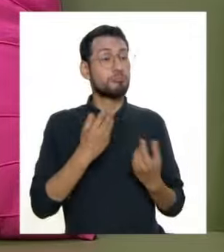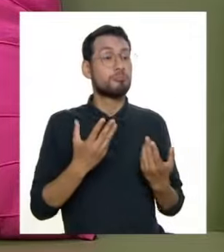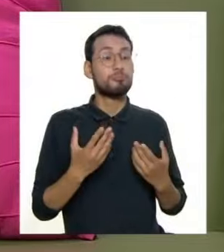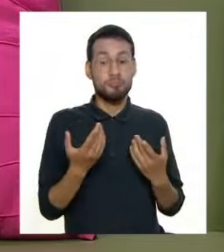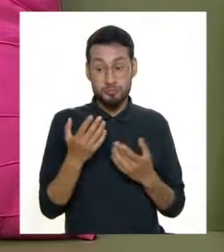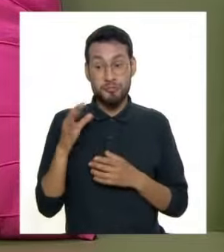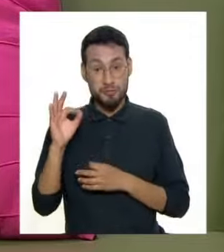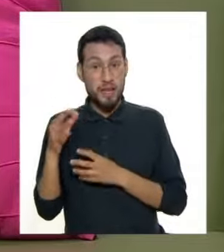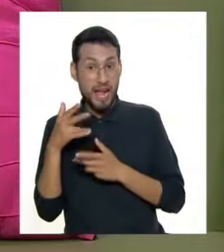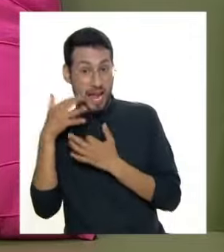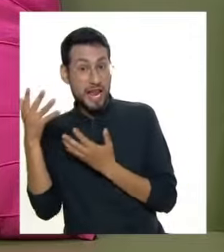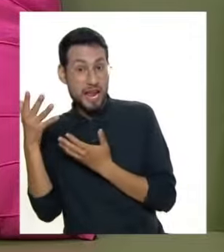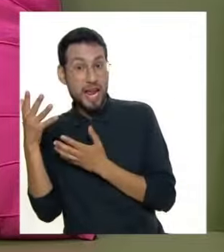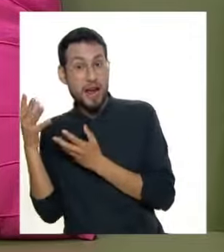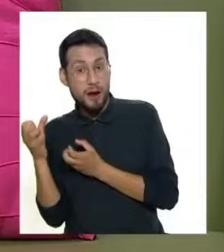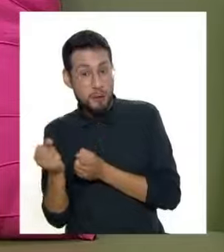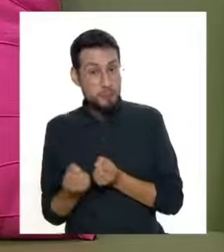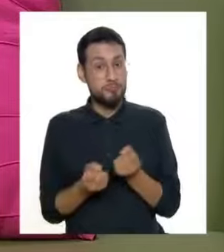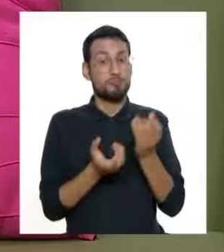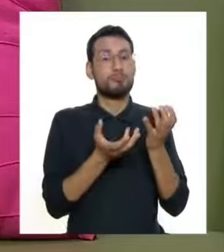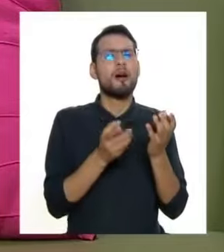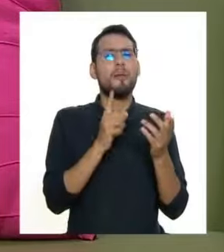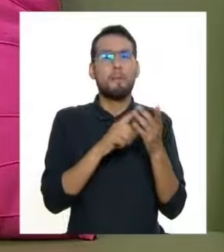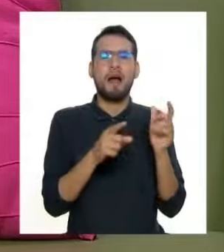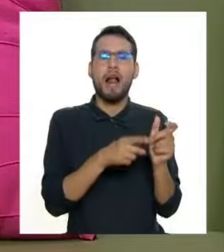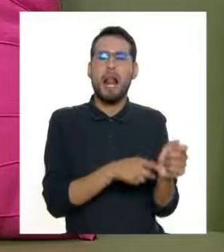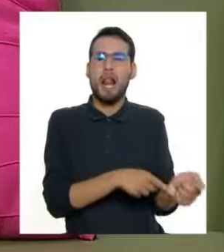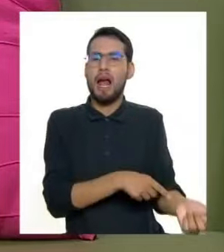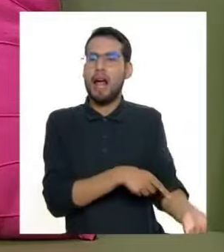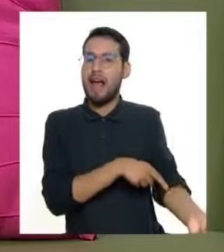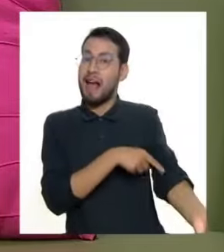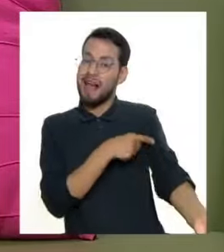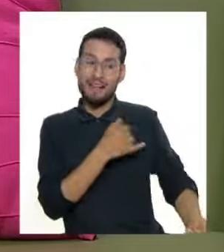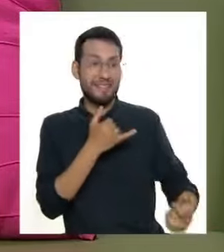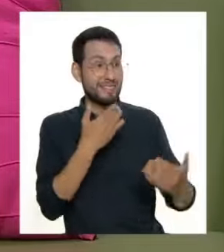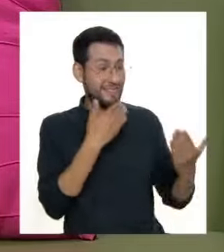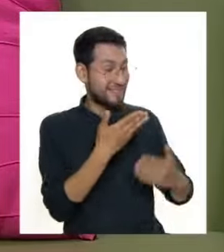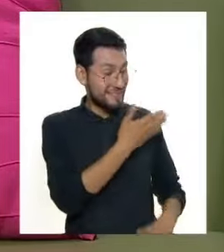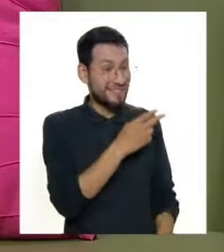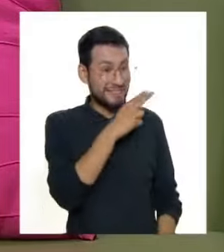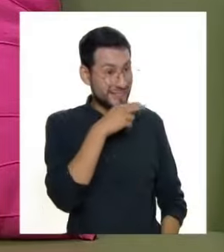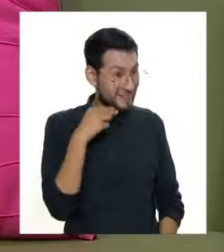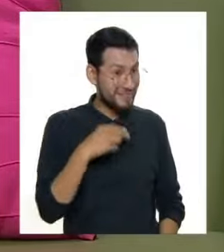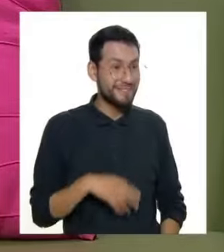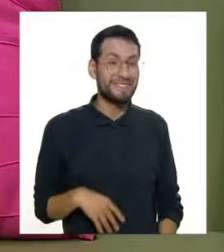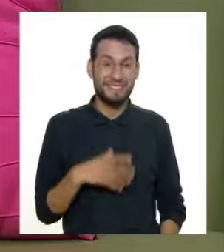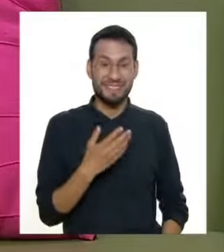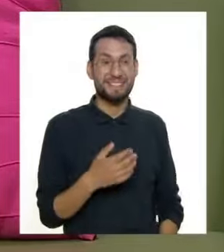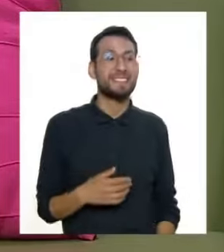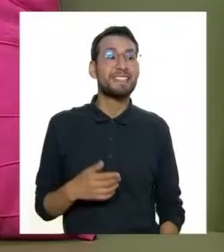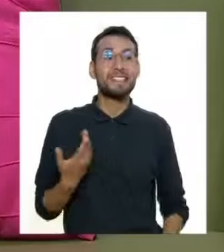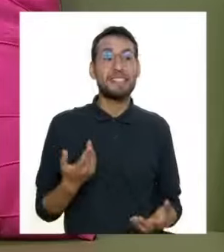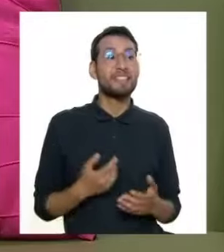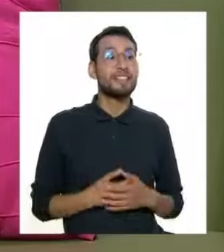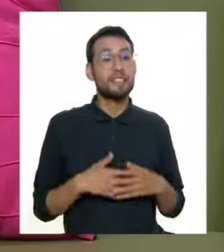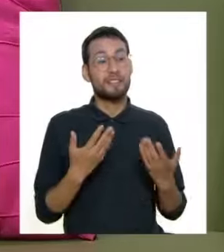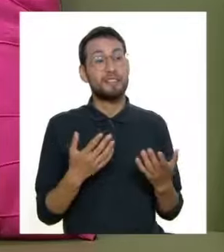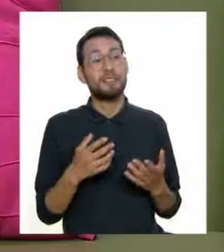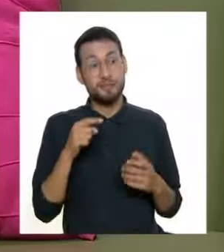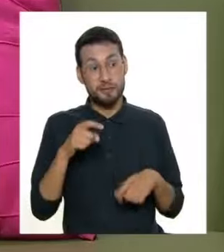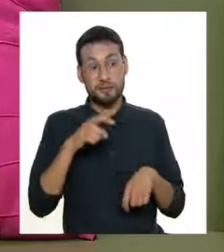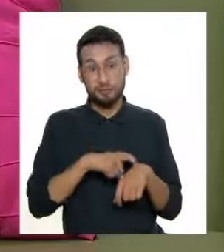la alegría, pero más larga. Justamente le estaba comentando a Nicolasa. Sostenible en el tiempo. Sobre todo